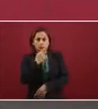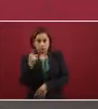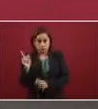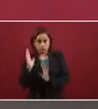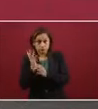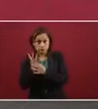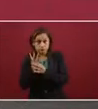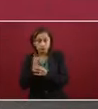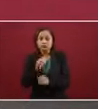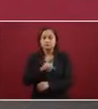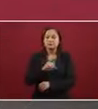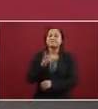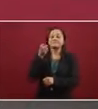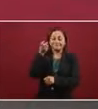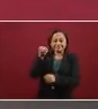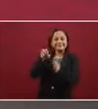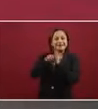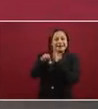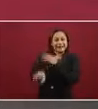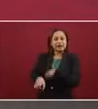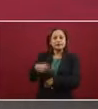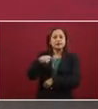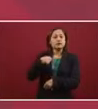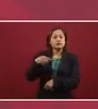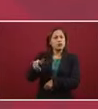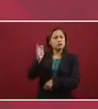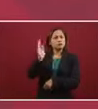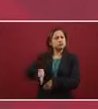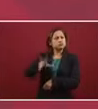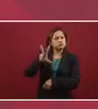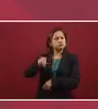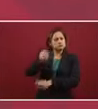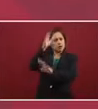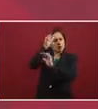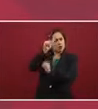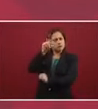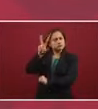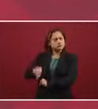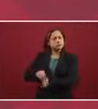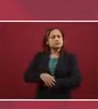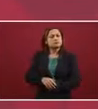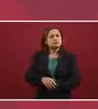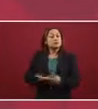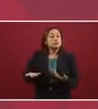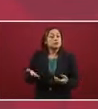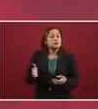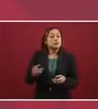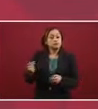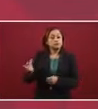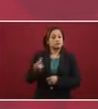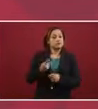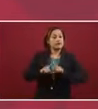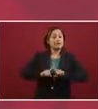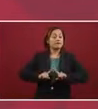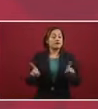¿Sí? Yo no estoy de acuerdo con eso. Y eso nos hace completamente